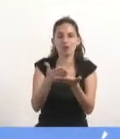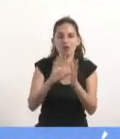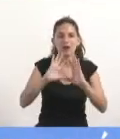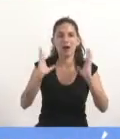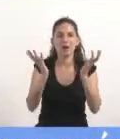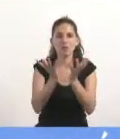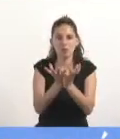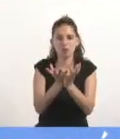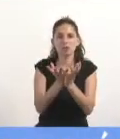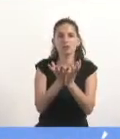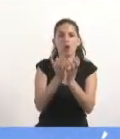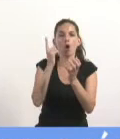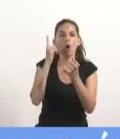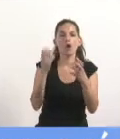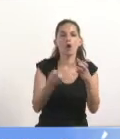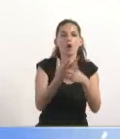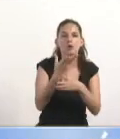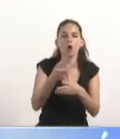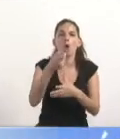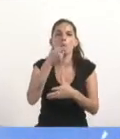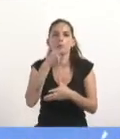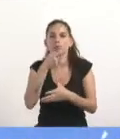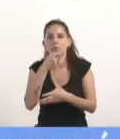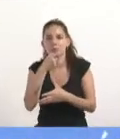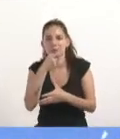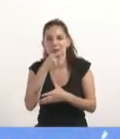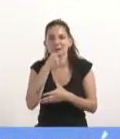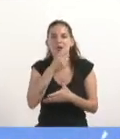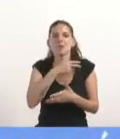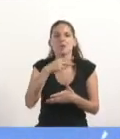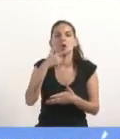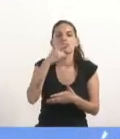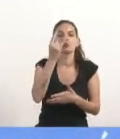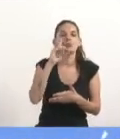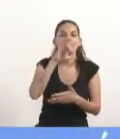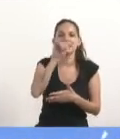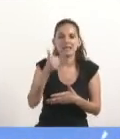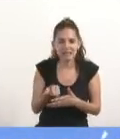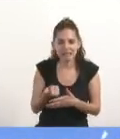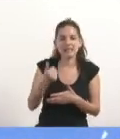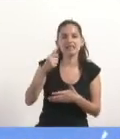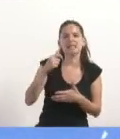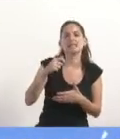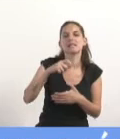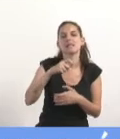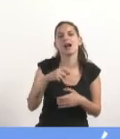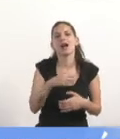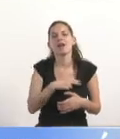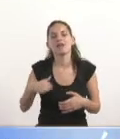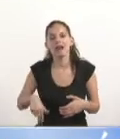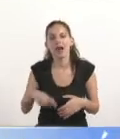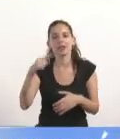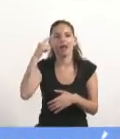de la innovación, como Corea del Sur, Singapur, Suiza, Alemania, Dinamarca, Israel, Finlandia,